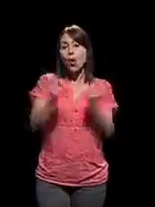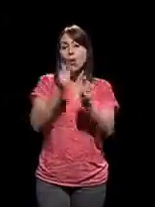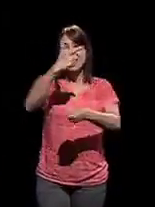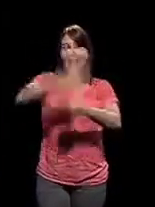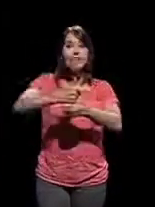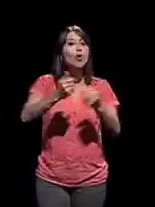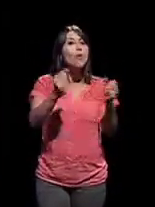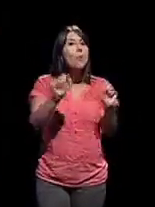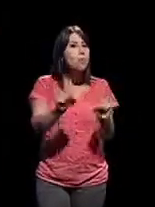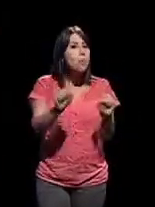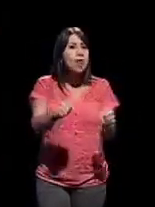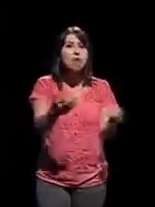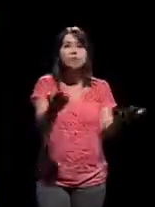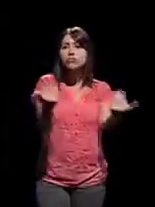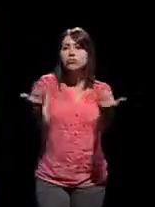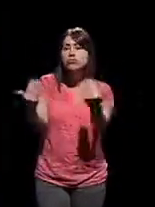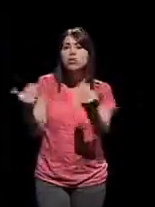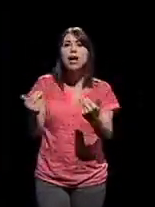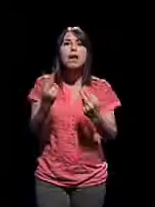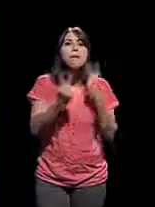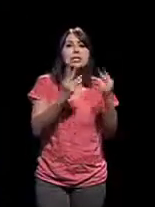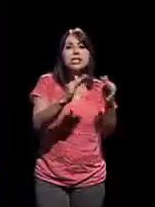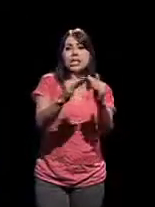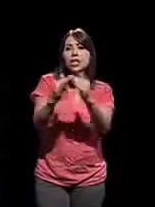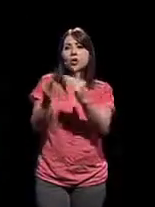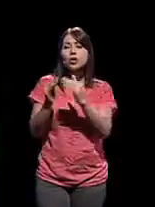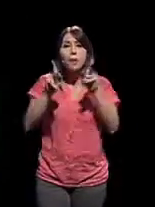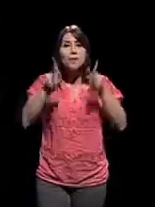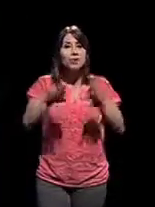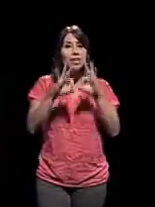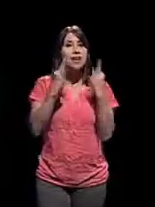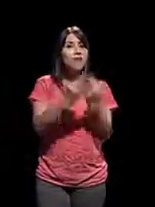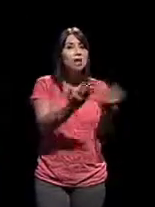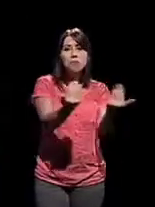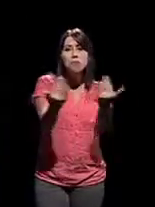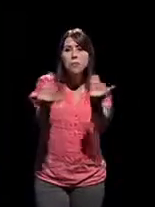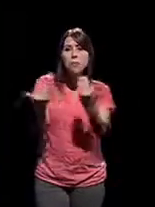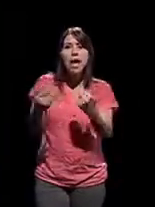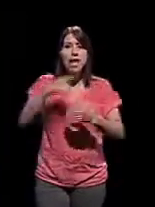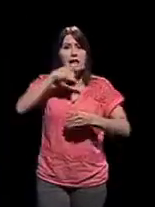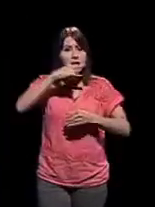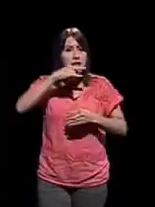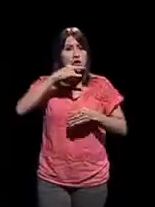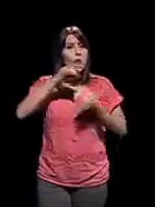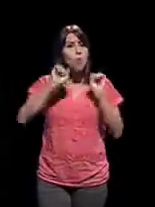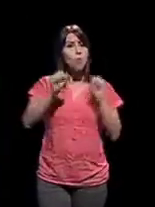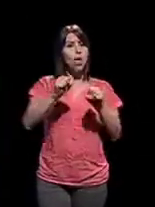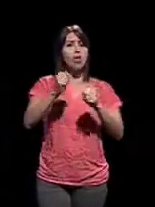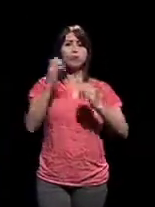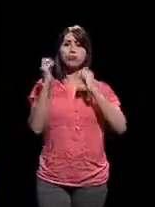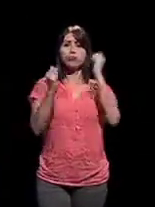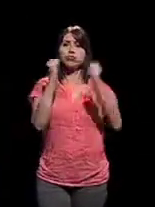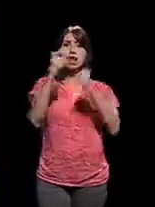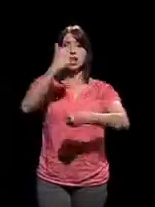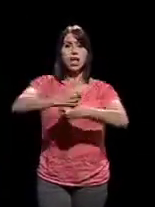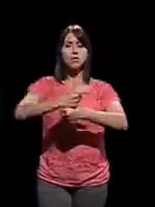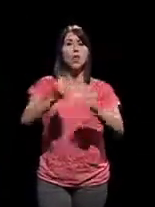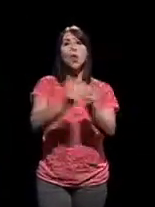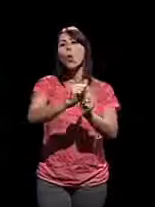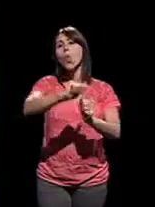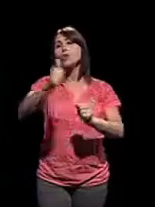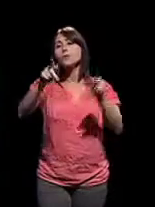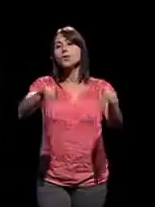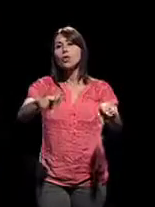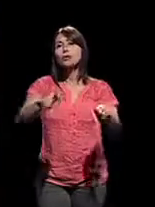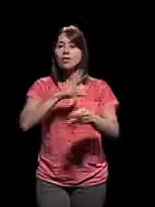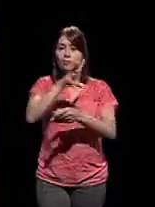del ESCO a otros niños de su familia, a chiquitos del barrio, a vecinos, que permitan que ese niño pueda hablar en el ESCO con los demás chiquitos y pueda ser parte